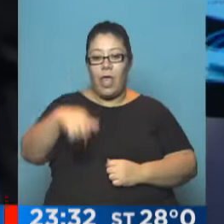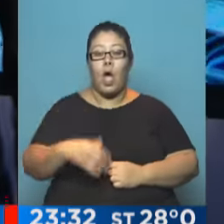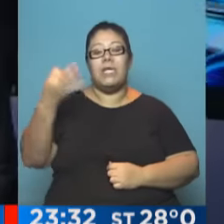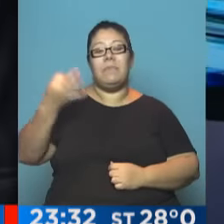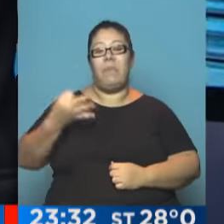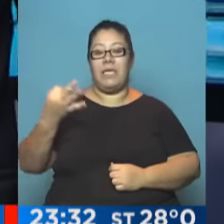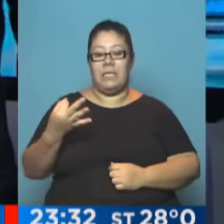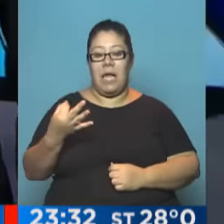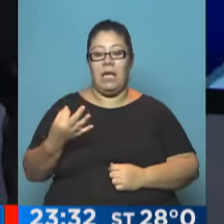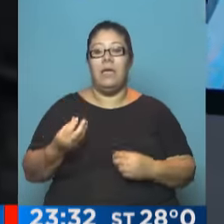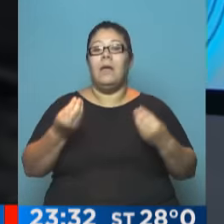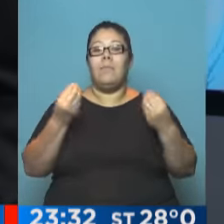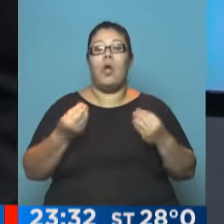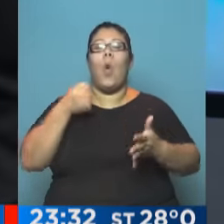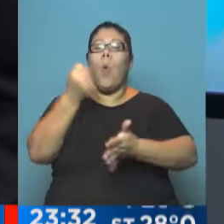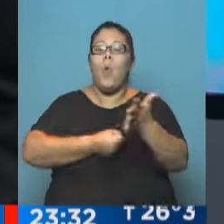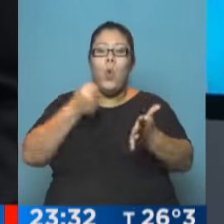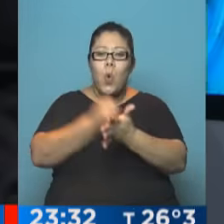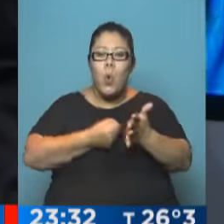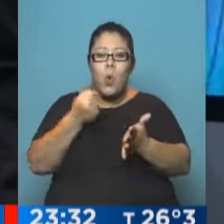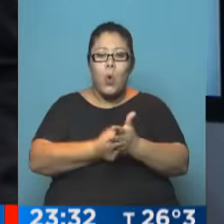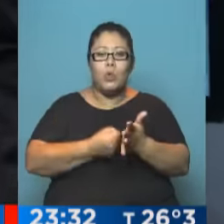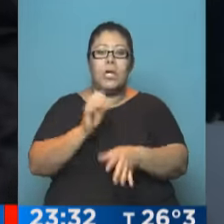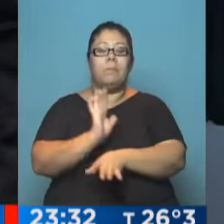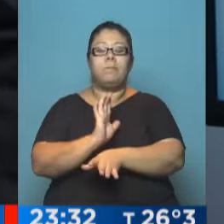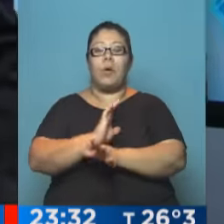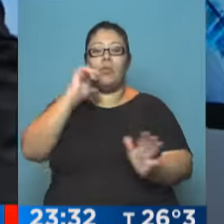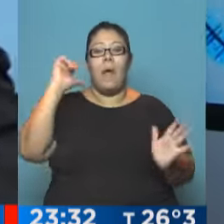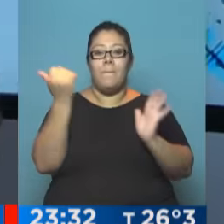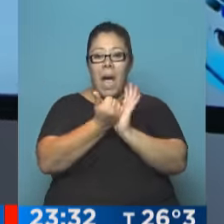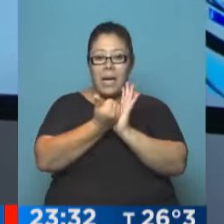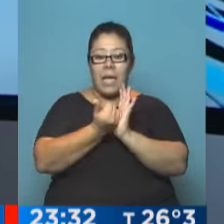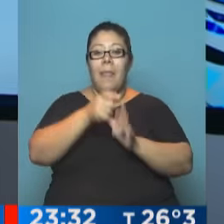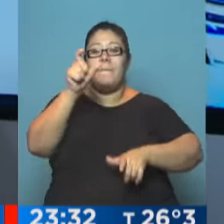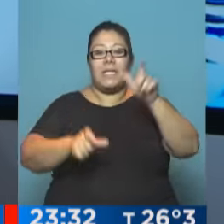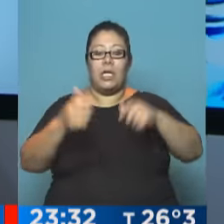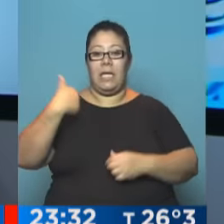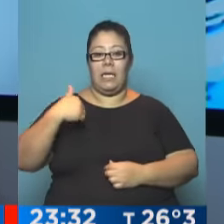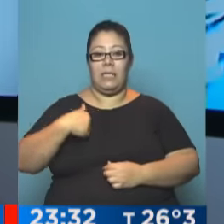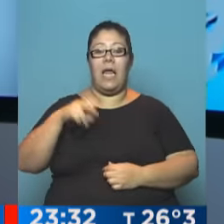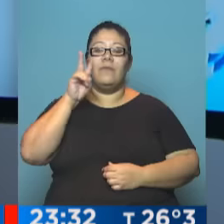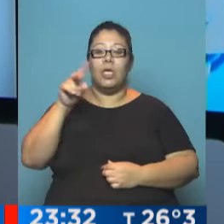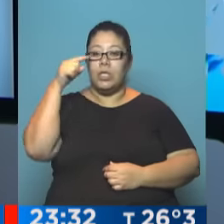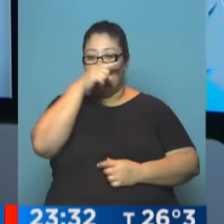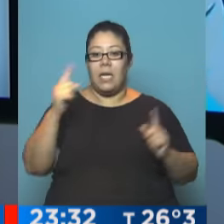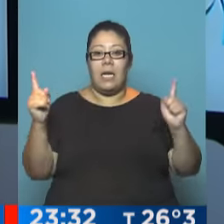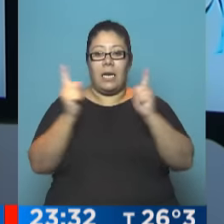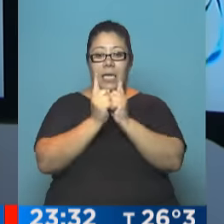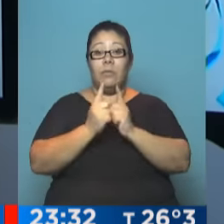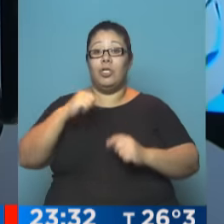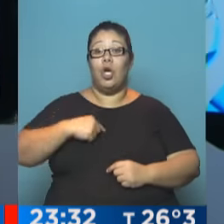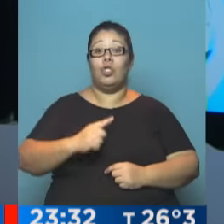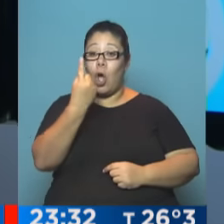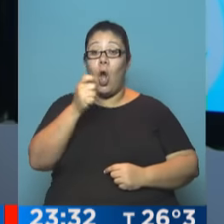especial por una lucha que se ha convertido en la lucha de millones de argentinos. Somos Visión 7, resumen. No estoy